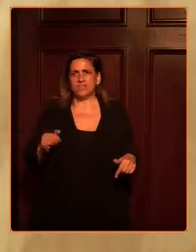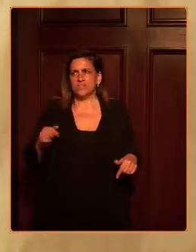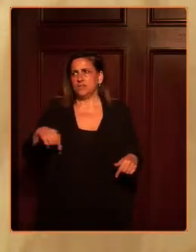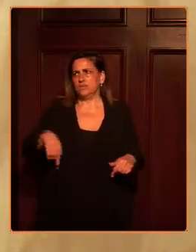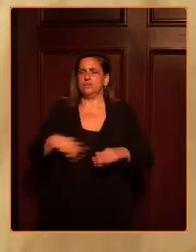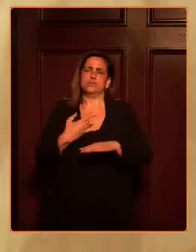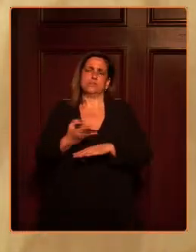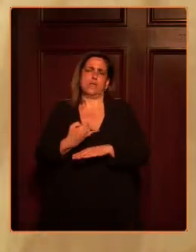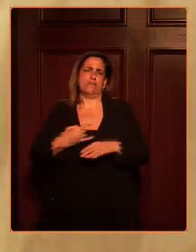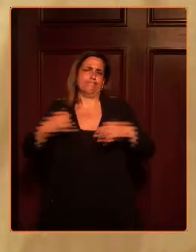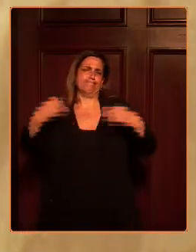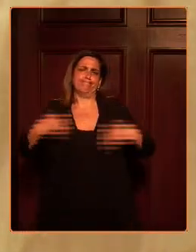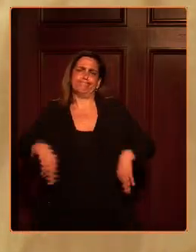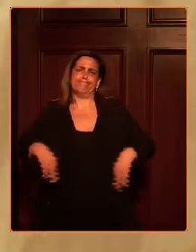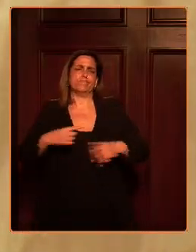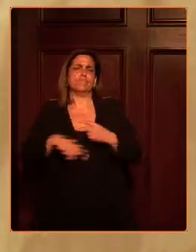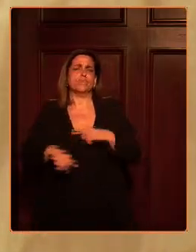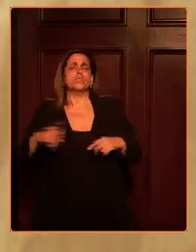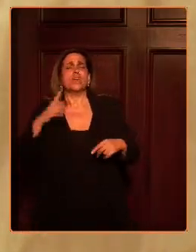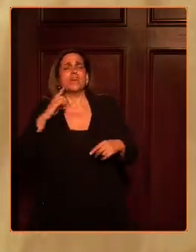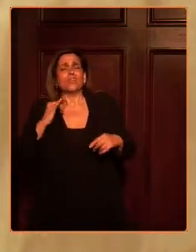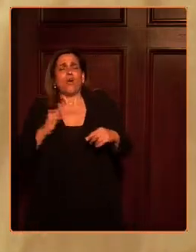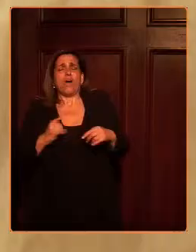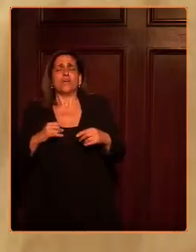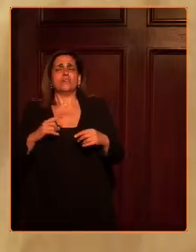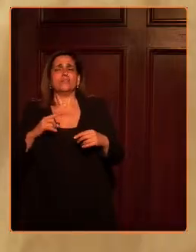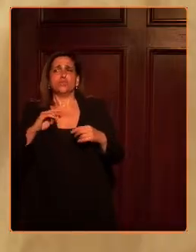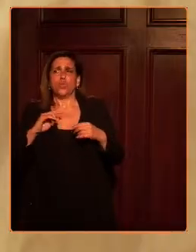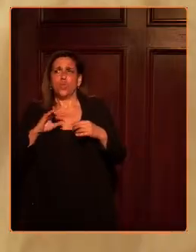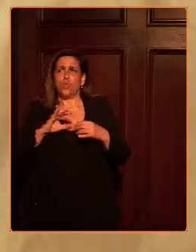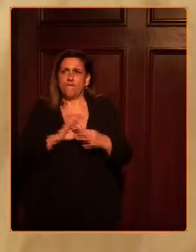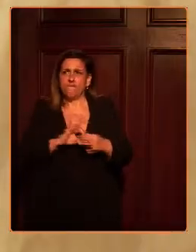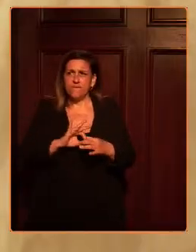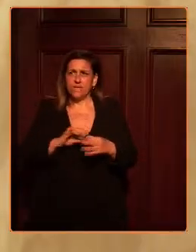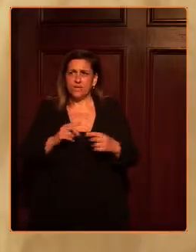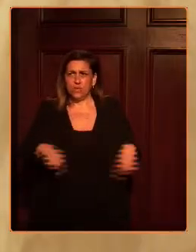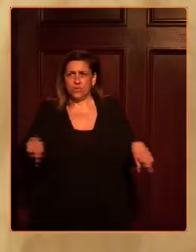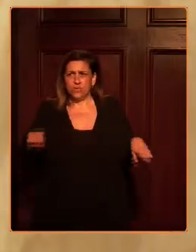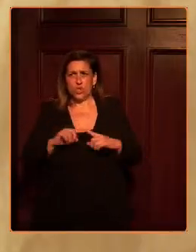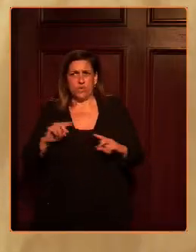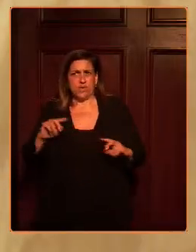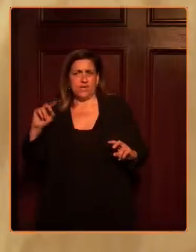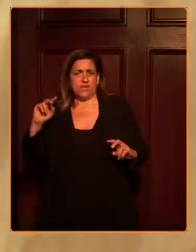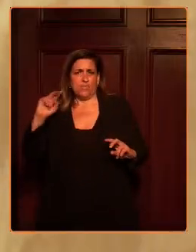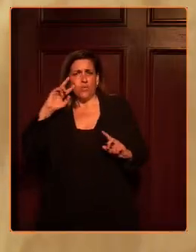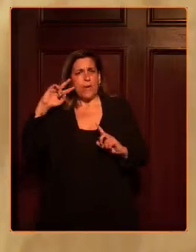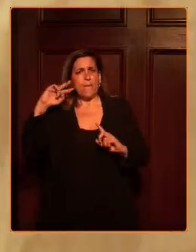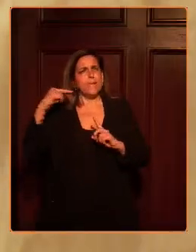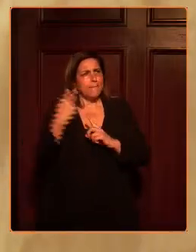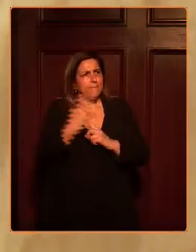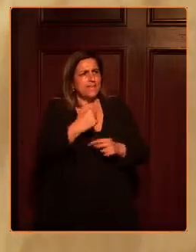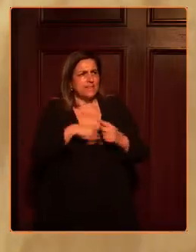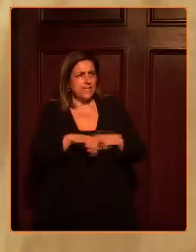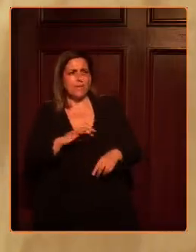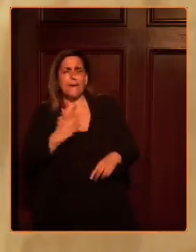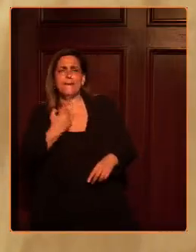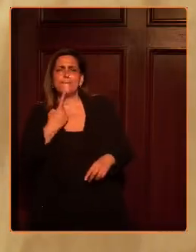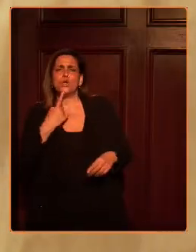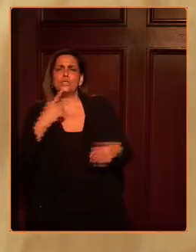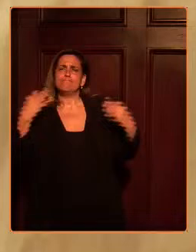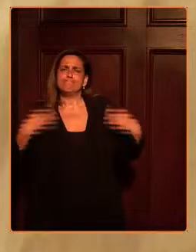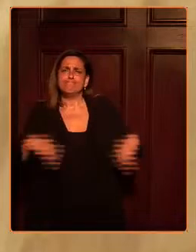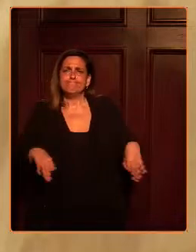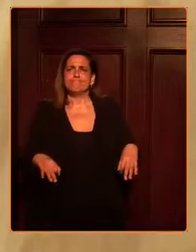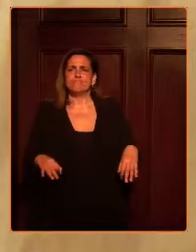Ceibal, y creo que esto está asociado a que acá hay una perspectiva donde la política tiene que